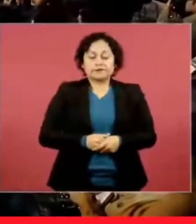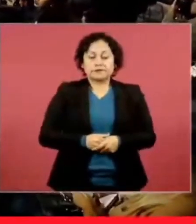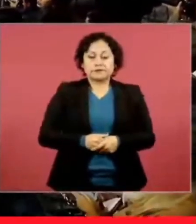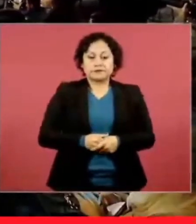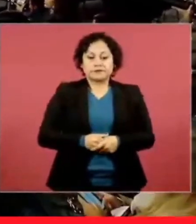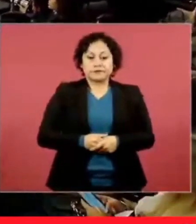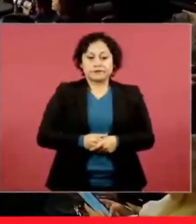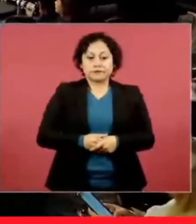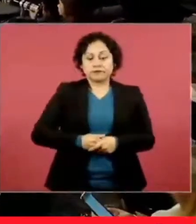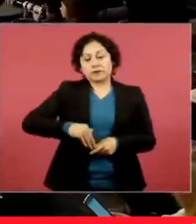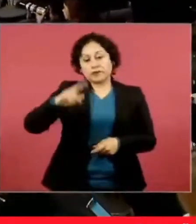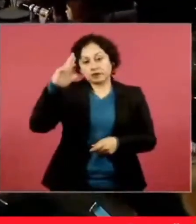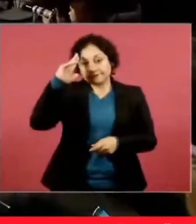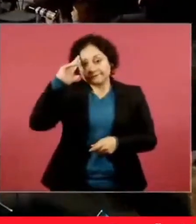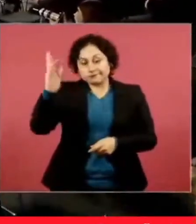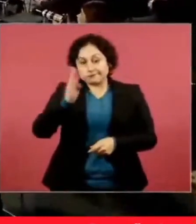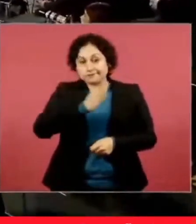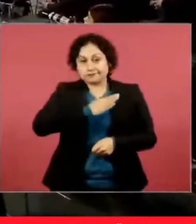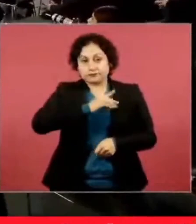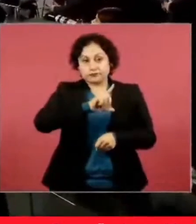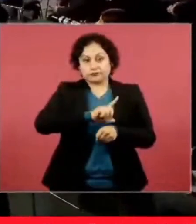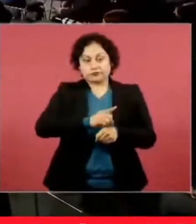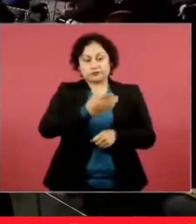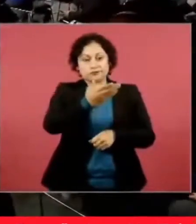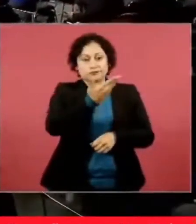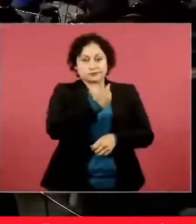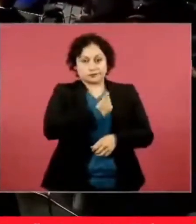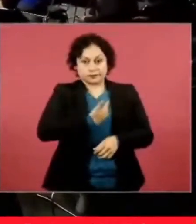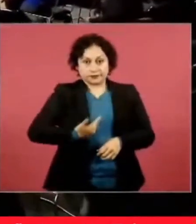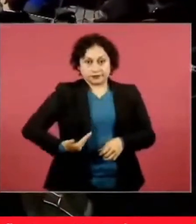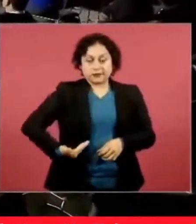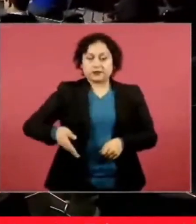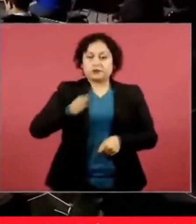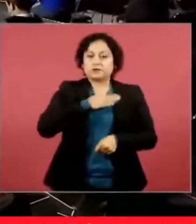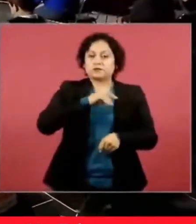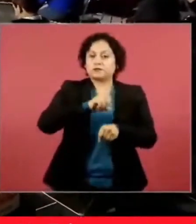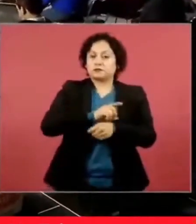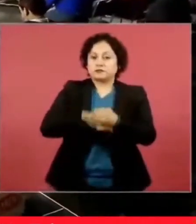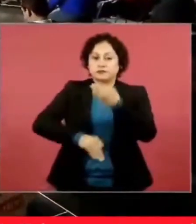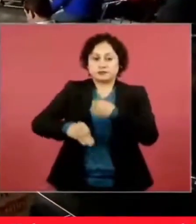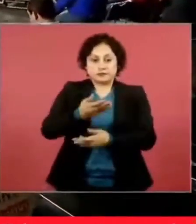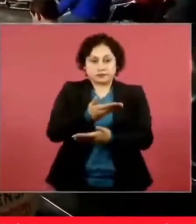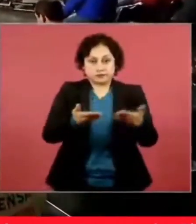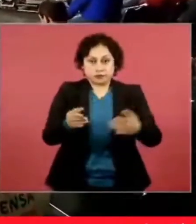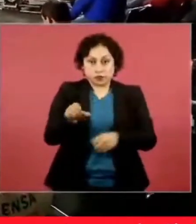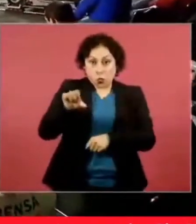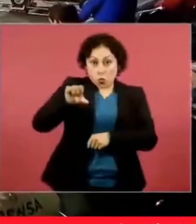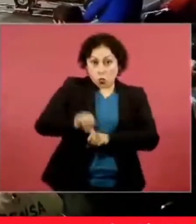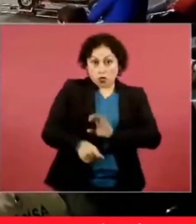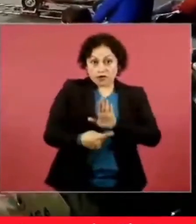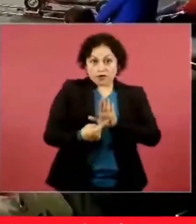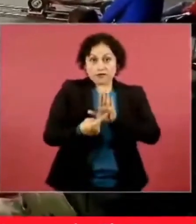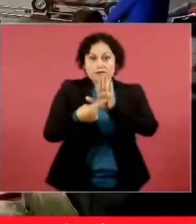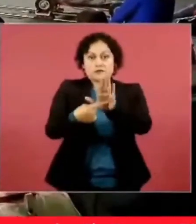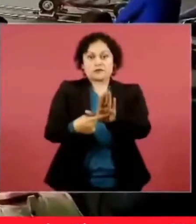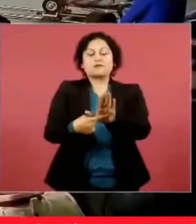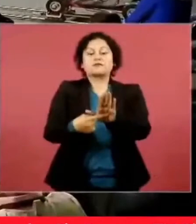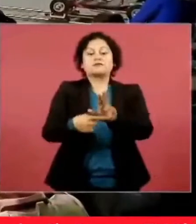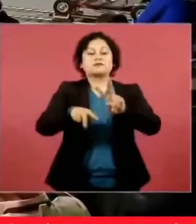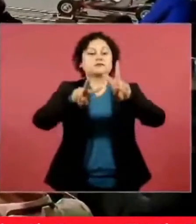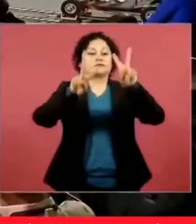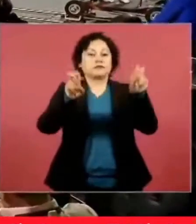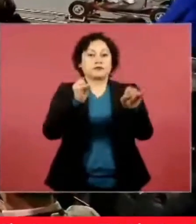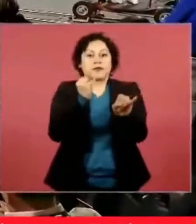¿Qué tal? Buenos días, señor presidente, buenos días a todos. Hoy presentaremos los avances de despliegue de internet para